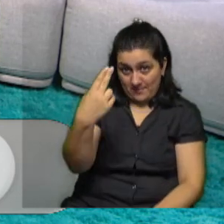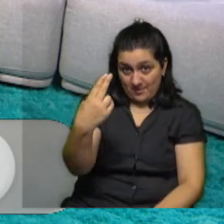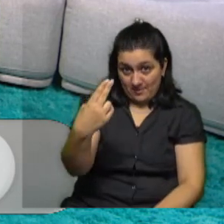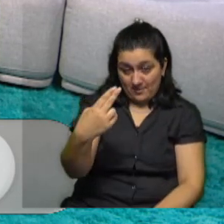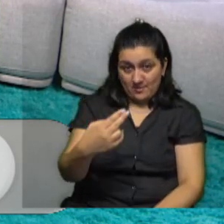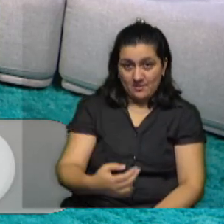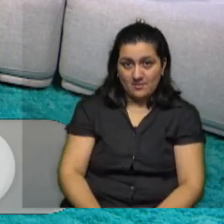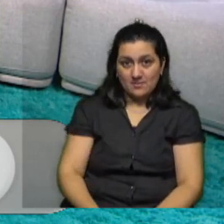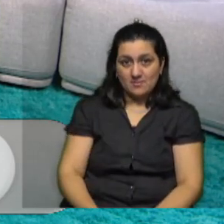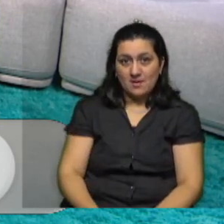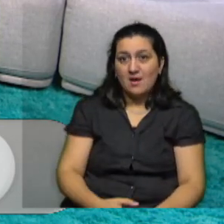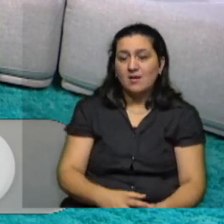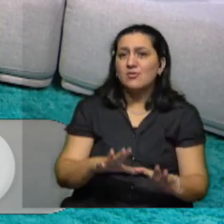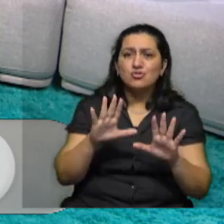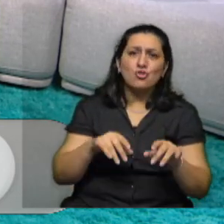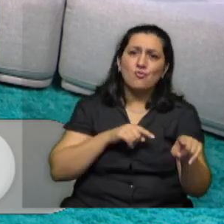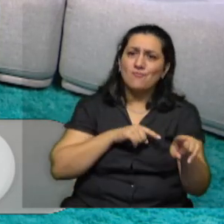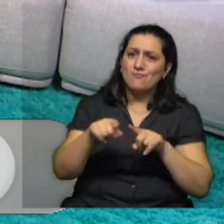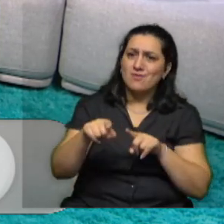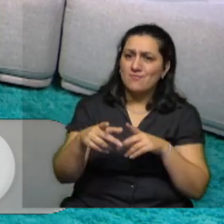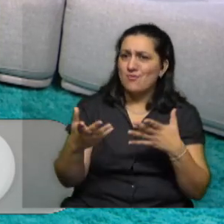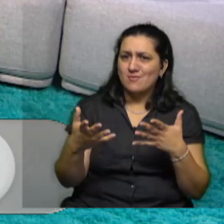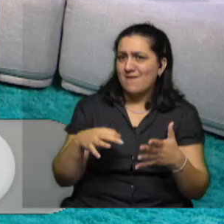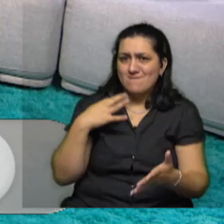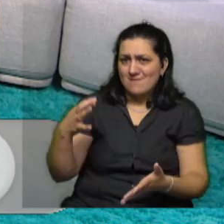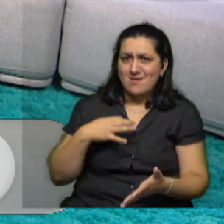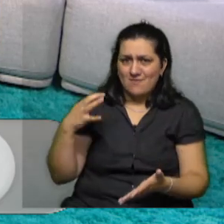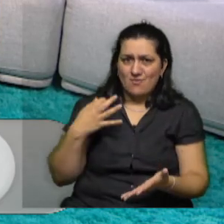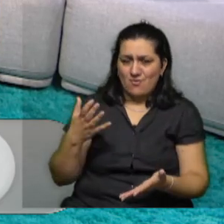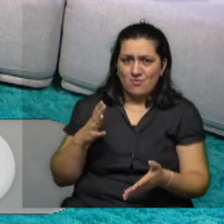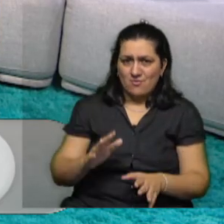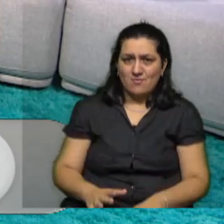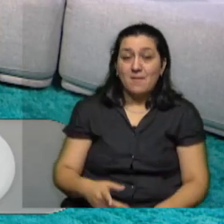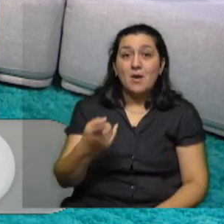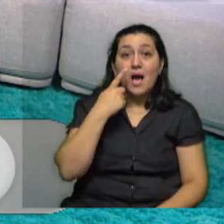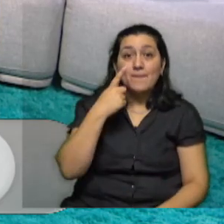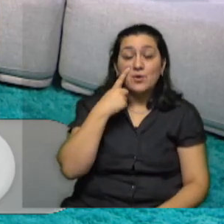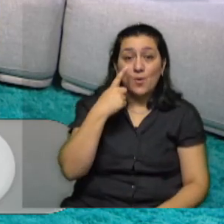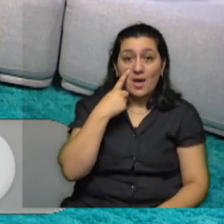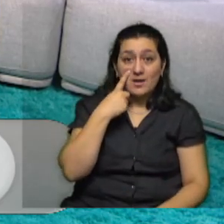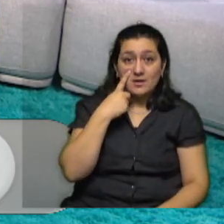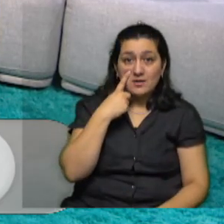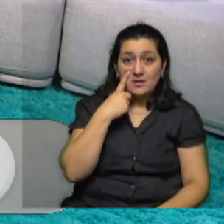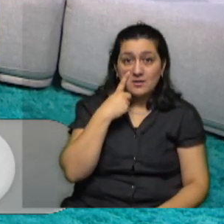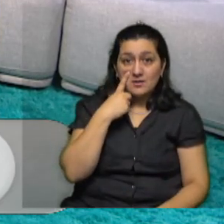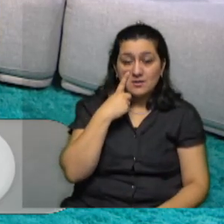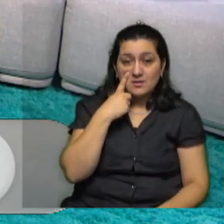Sí, Ciudad Viva hacemos todo en vivo, además Ciudad Viva es viva, exacto. Es vida. Y lo vamos a probar los tres.